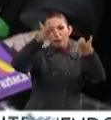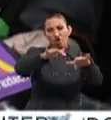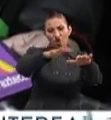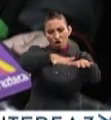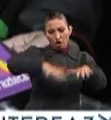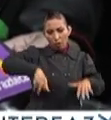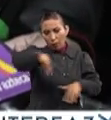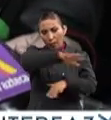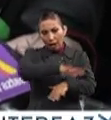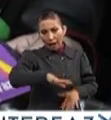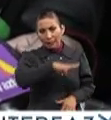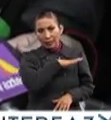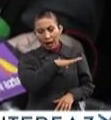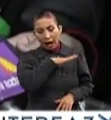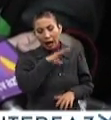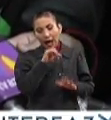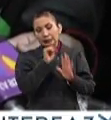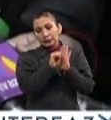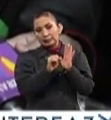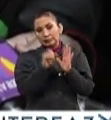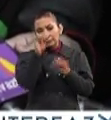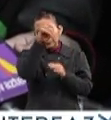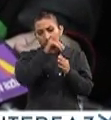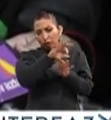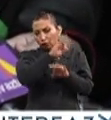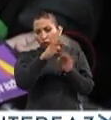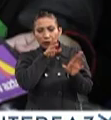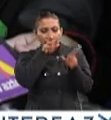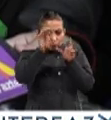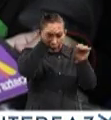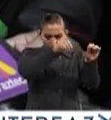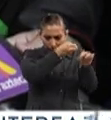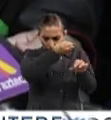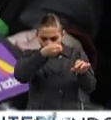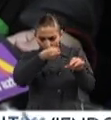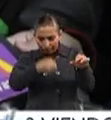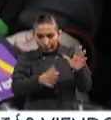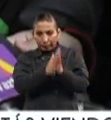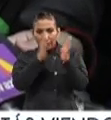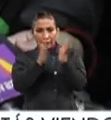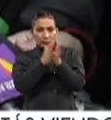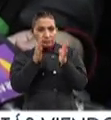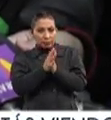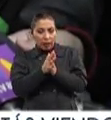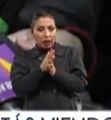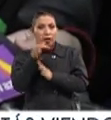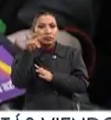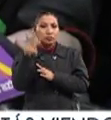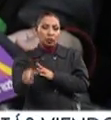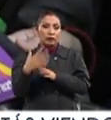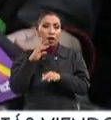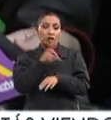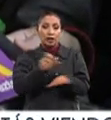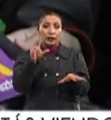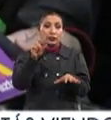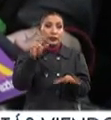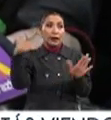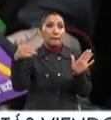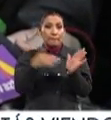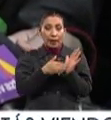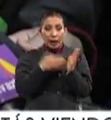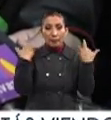en donde tenemos sistematizado todo el resultado de la participación de más de